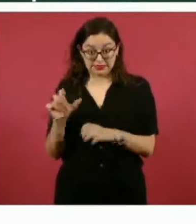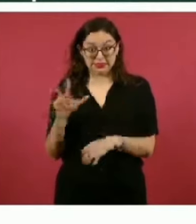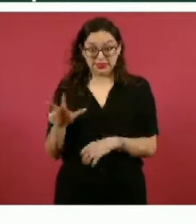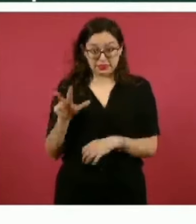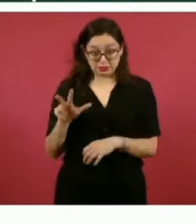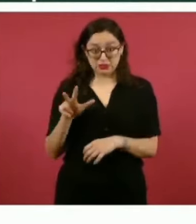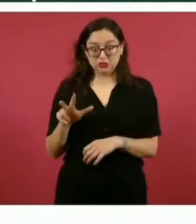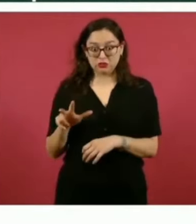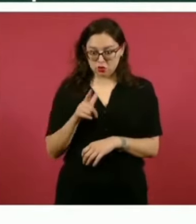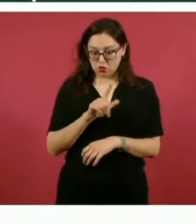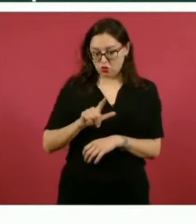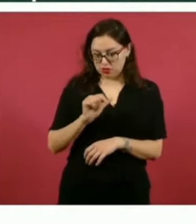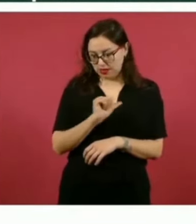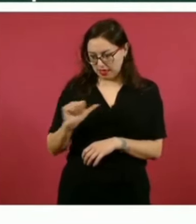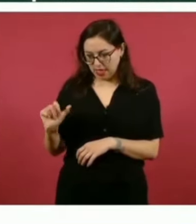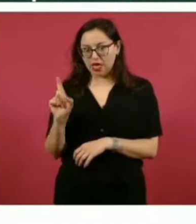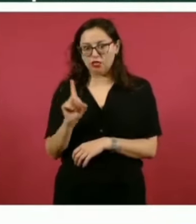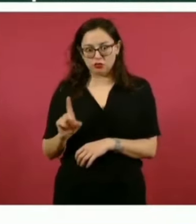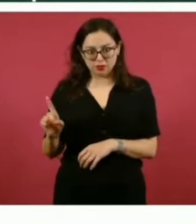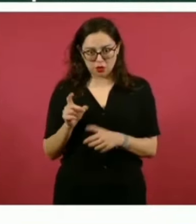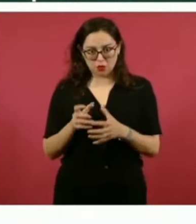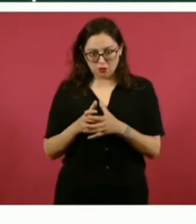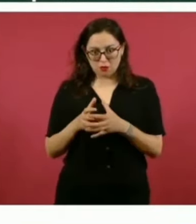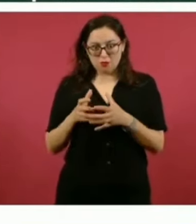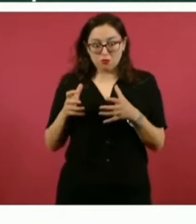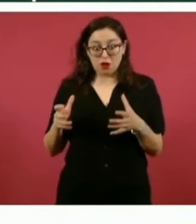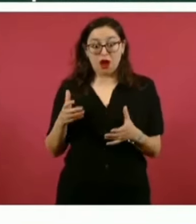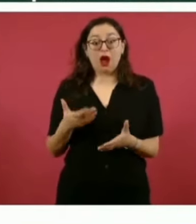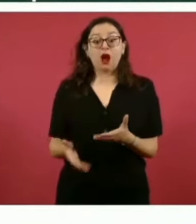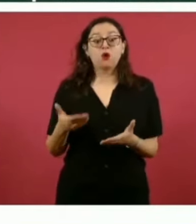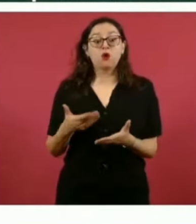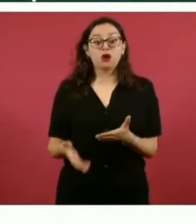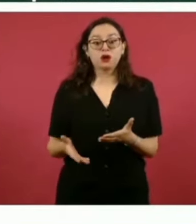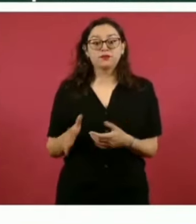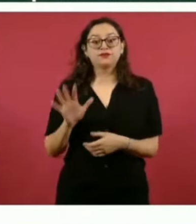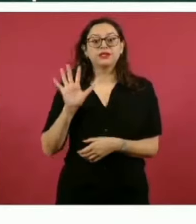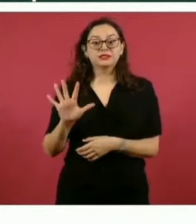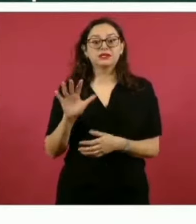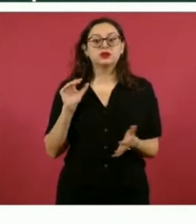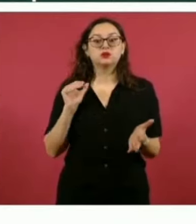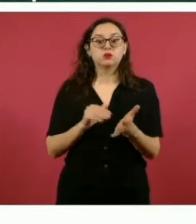4,618 operando de lunes a domingo, y hoy tenemos ya